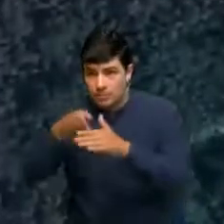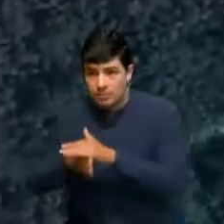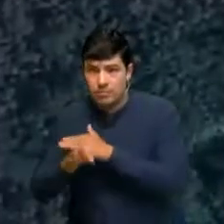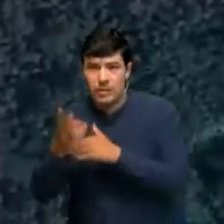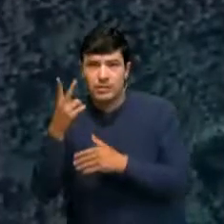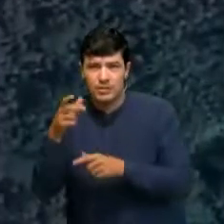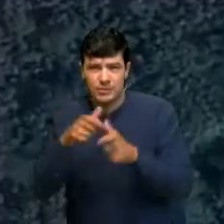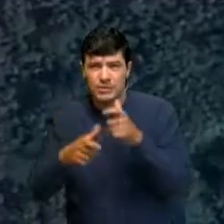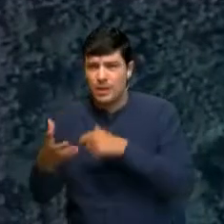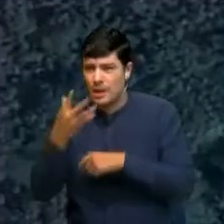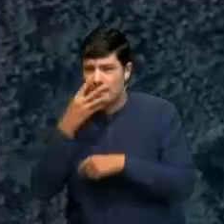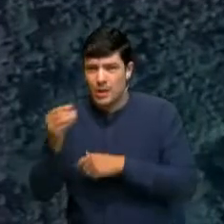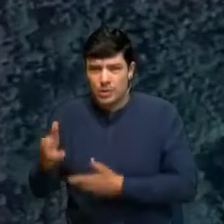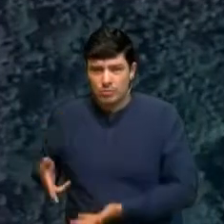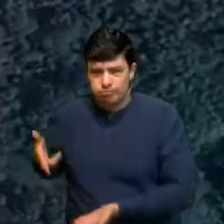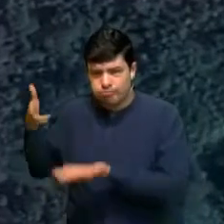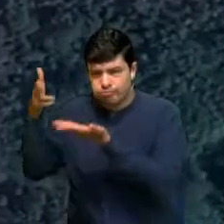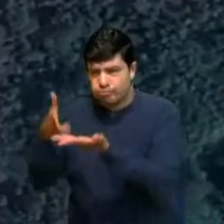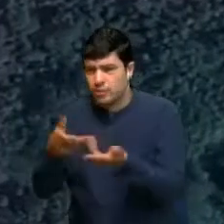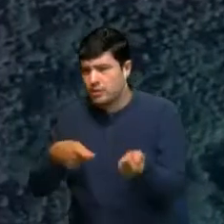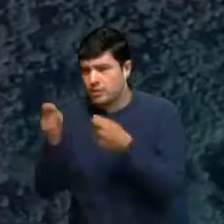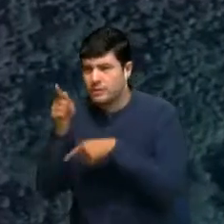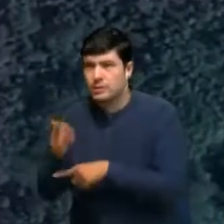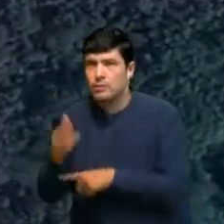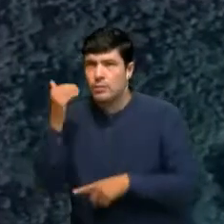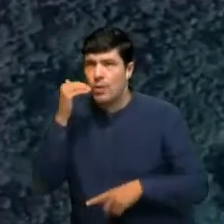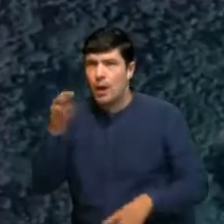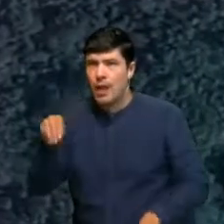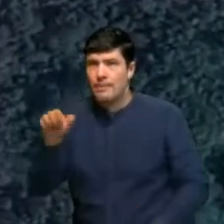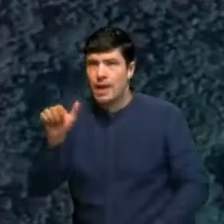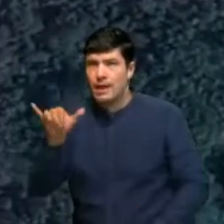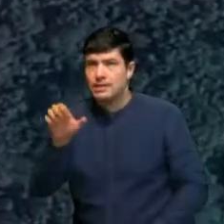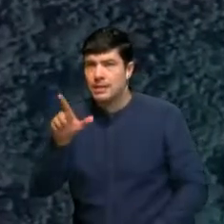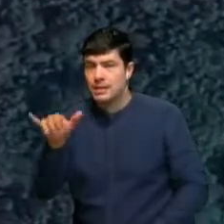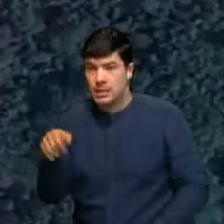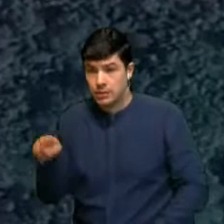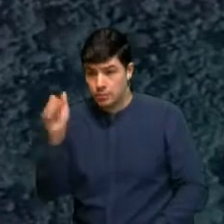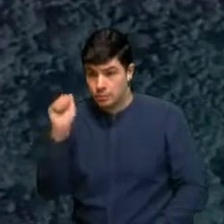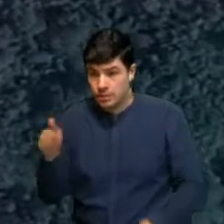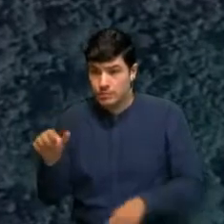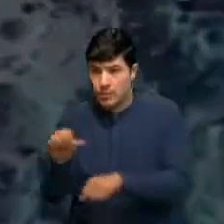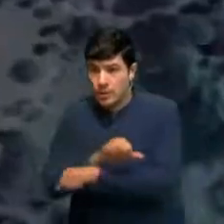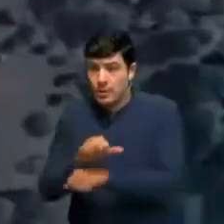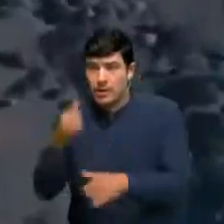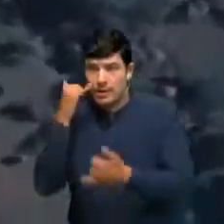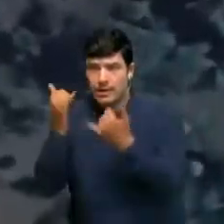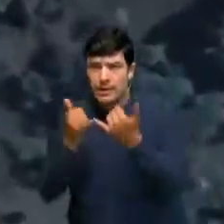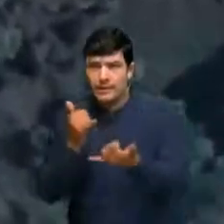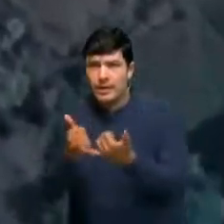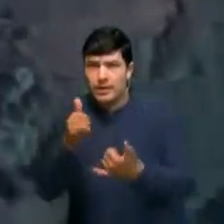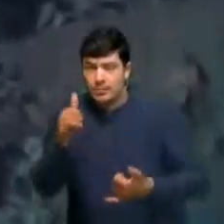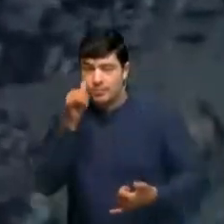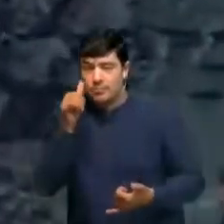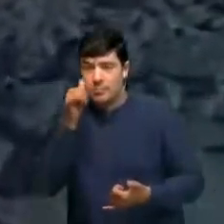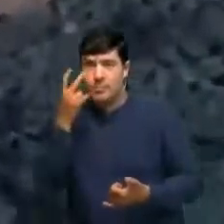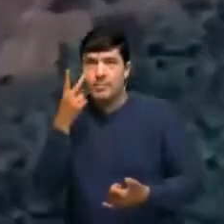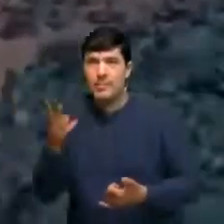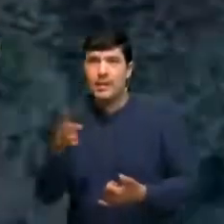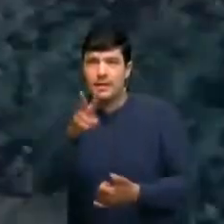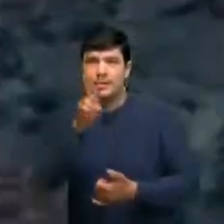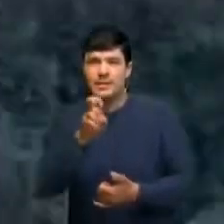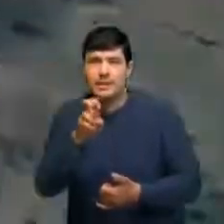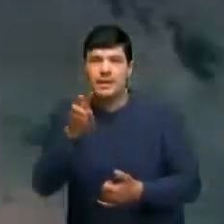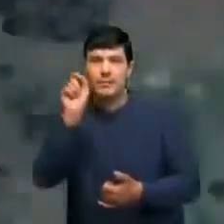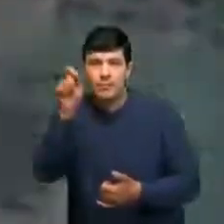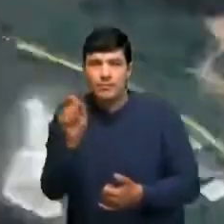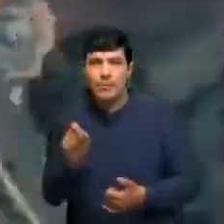presuntos secuestradores que se llevaron a Mayerly Santos Calderón. El mismo vehículo fue detectado por cámaras de seguridad a las 7:08